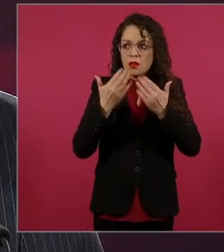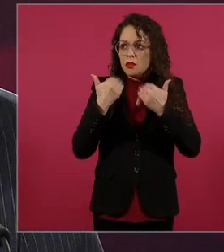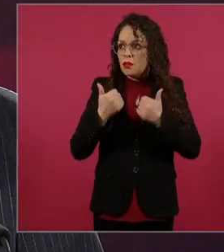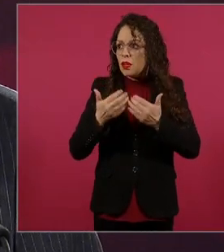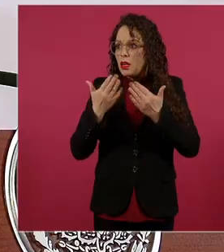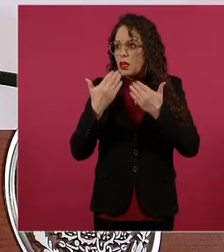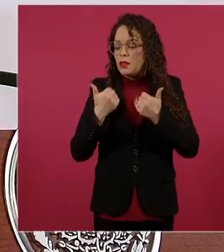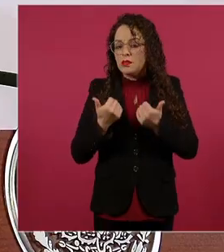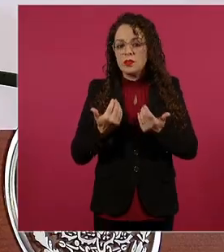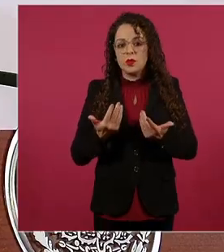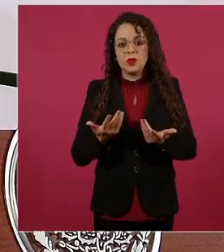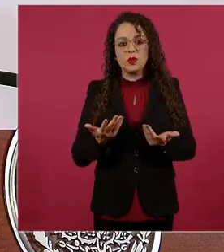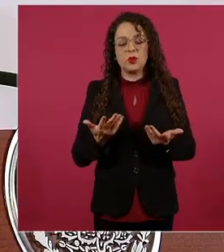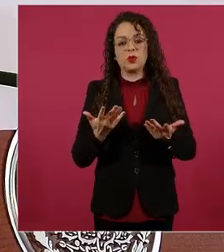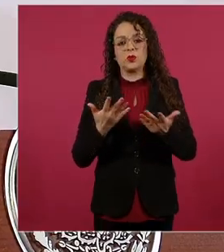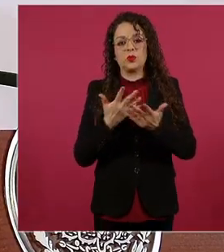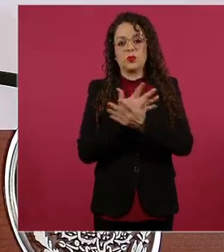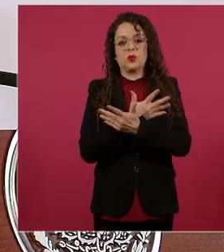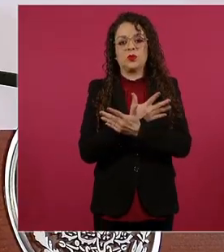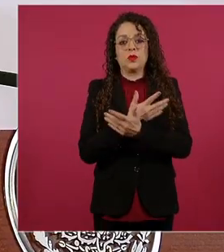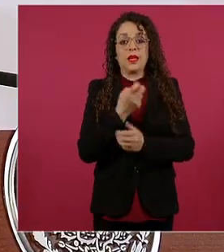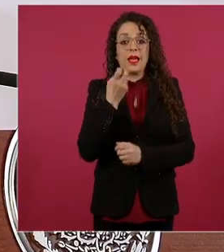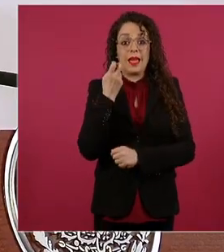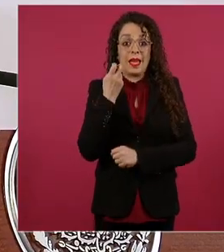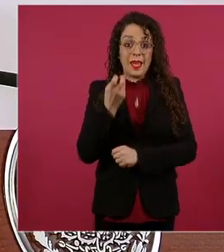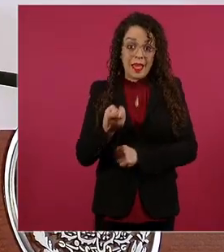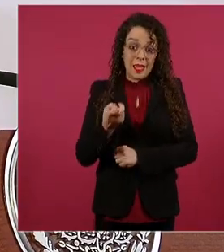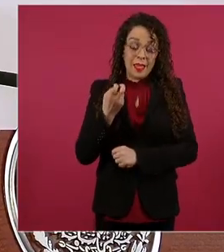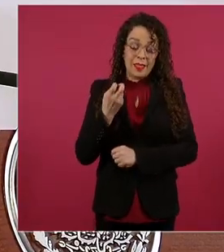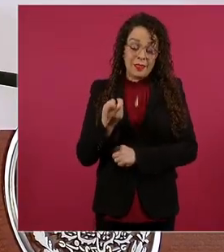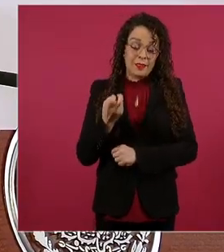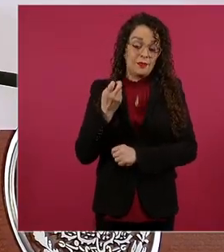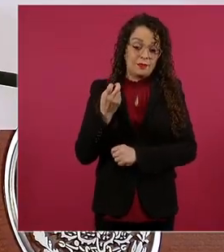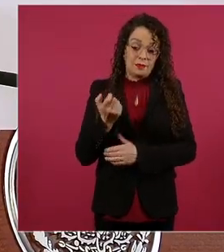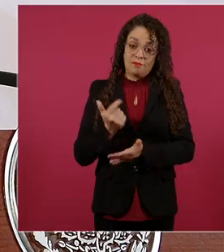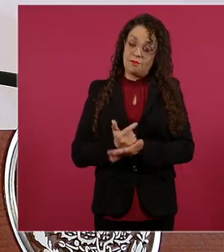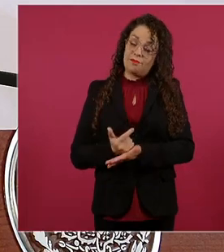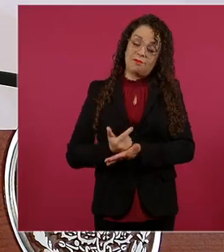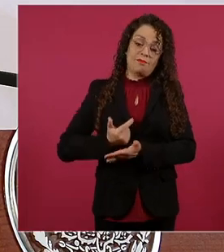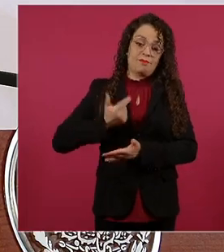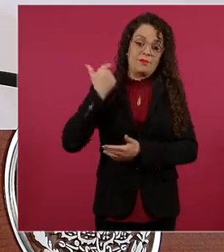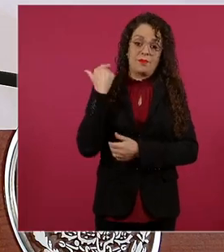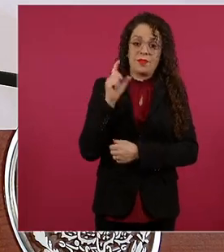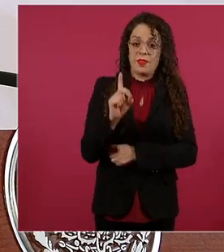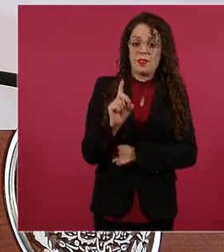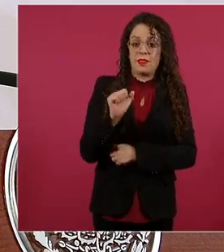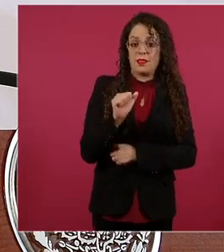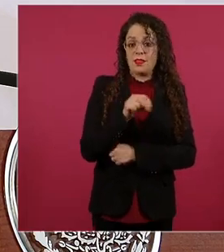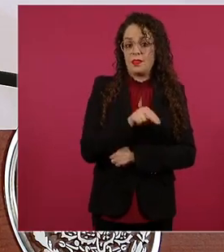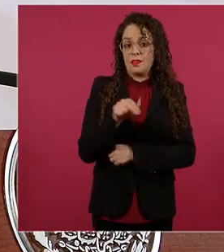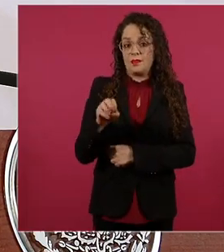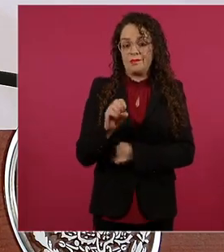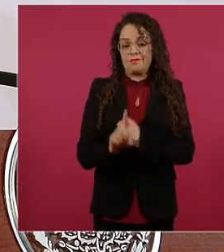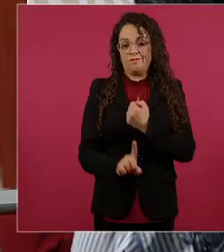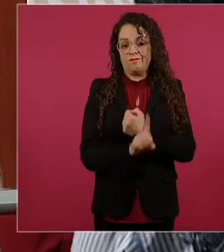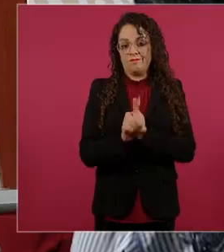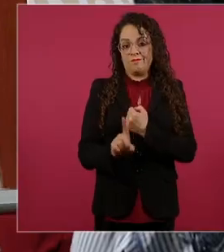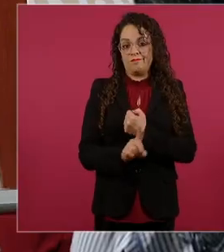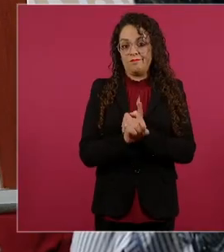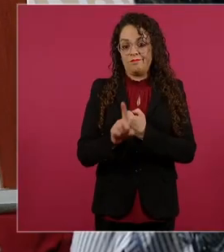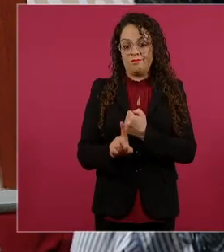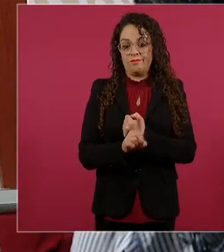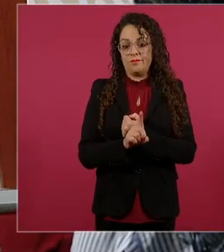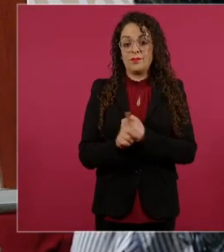pues eso es un tremendo daño que causó la política